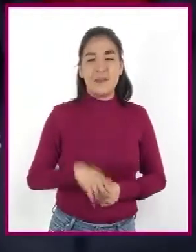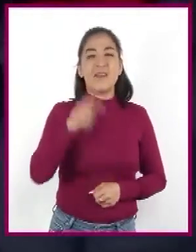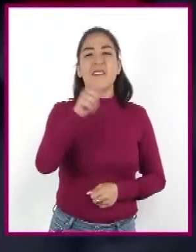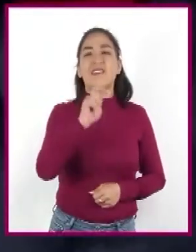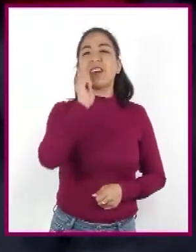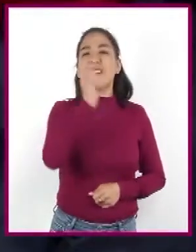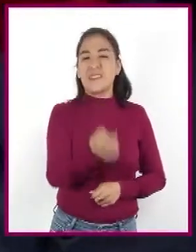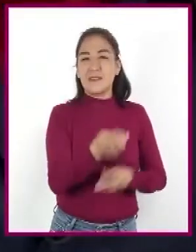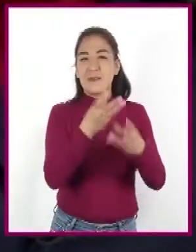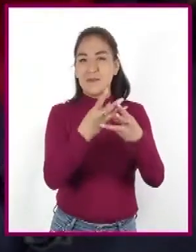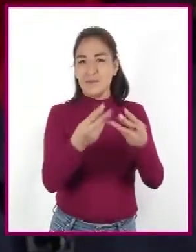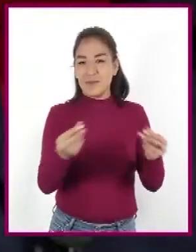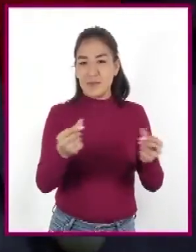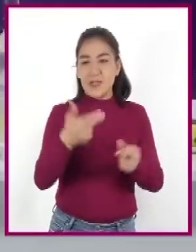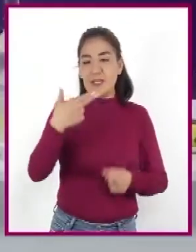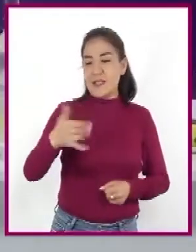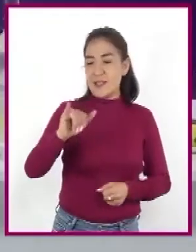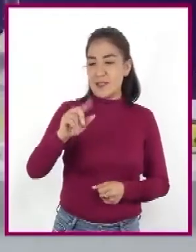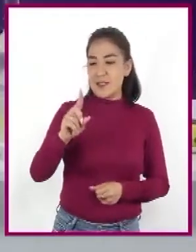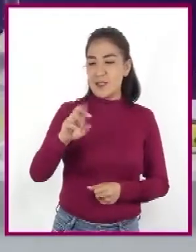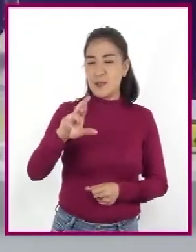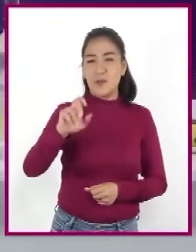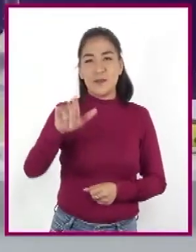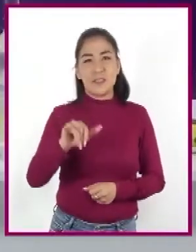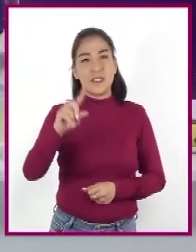disolución con hidróxido de sodio.